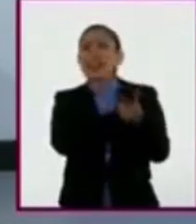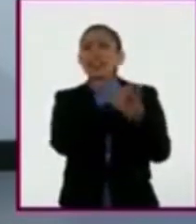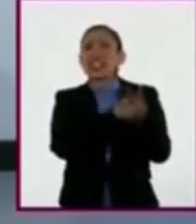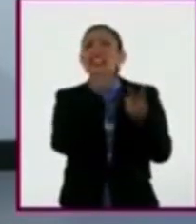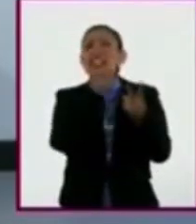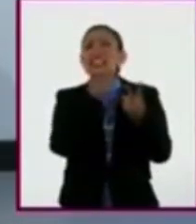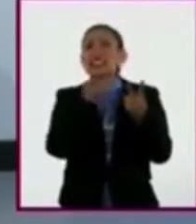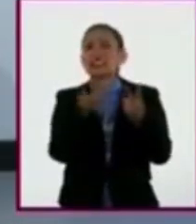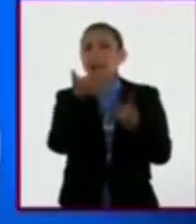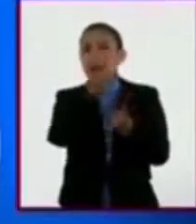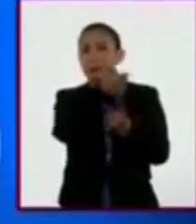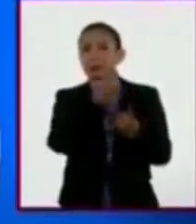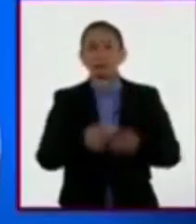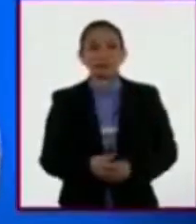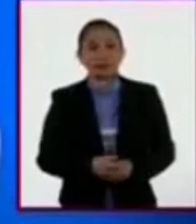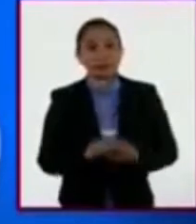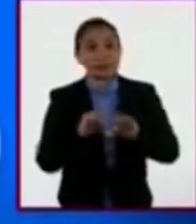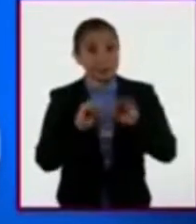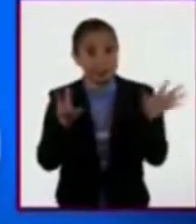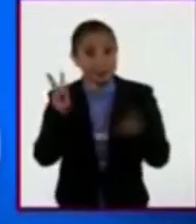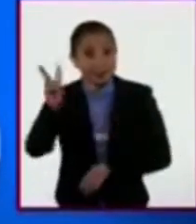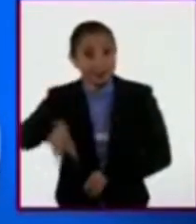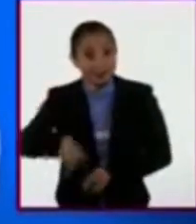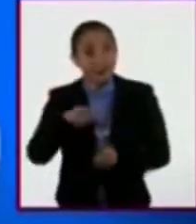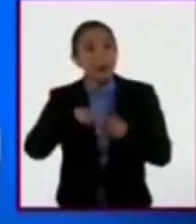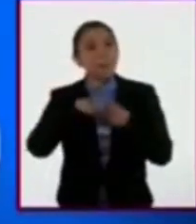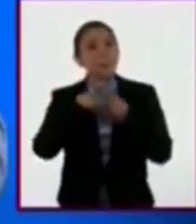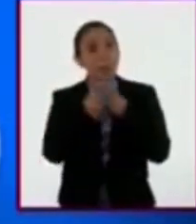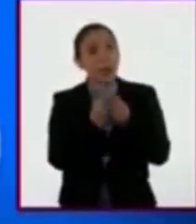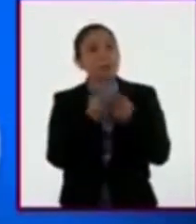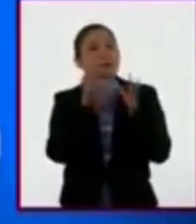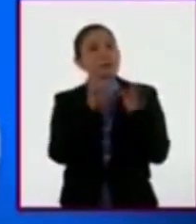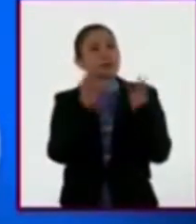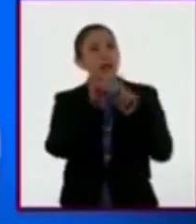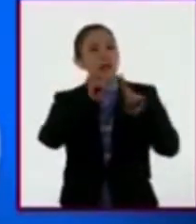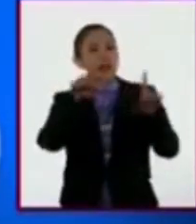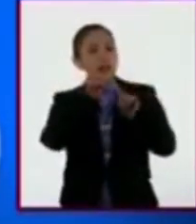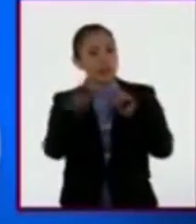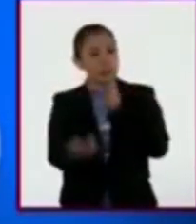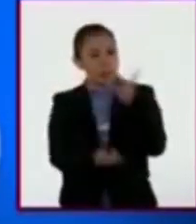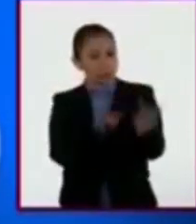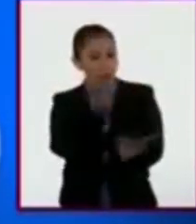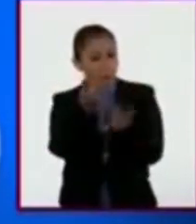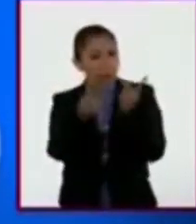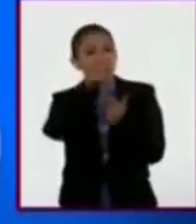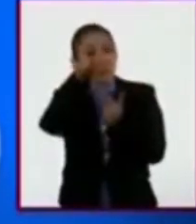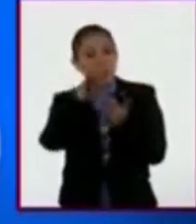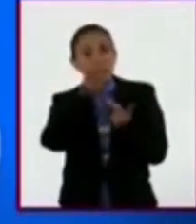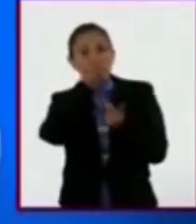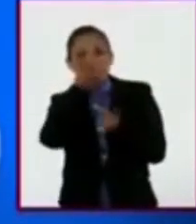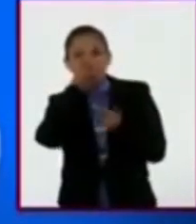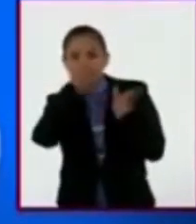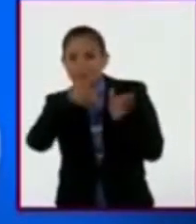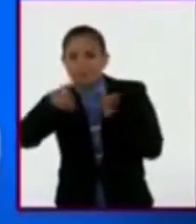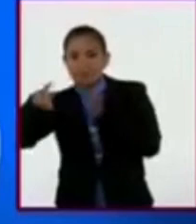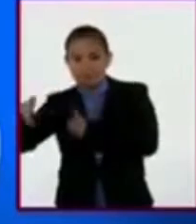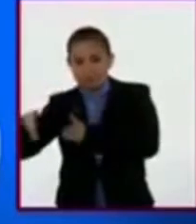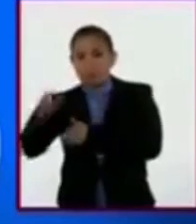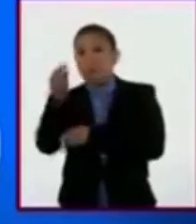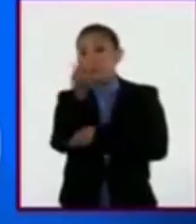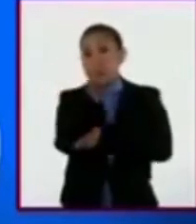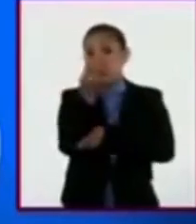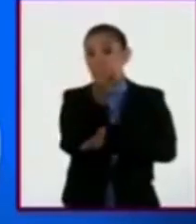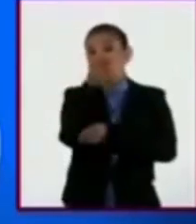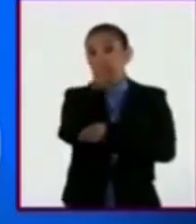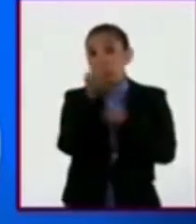qué consisten. Correcto. Iniciaremos planteando una serie de preguntas que iremos resolviendo, por lo que